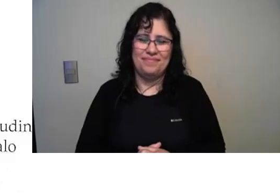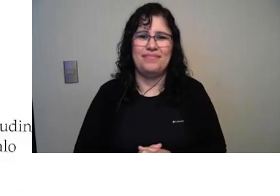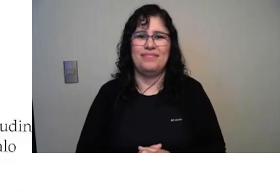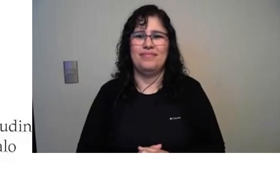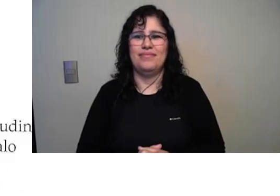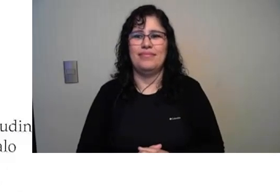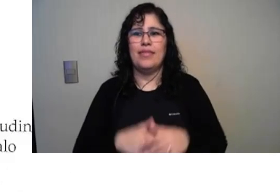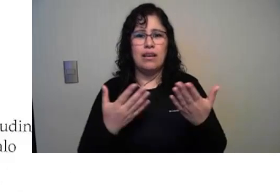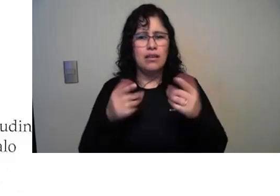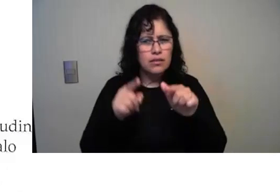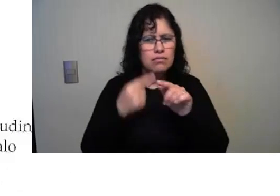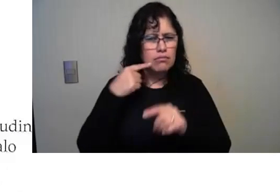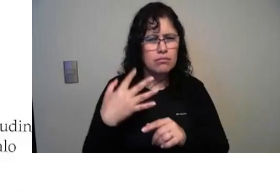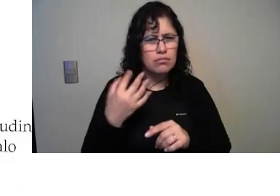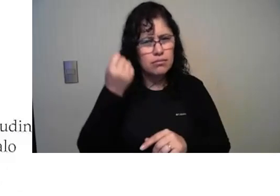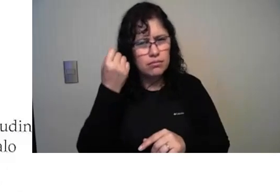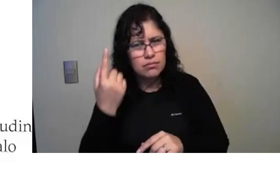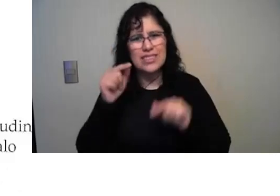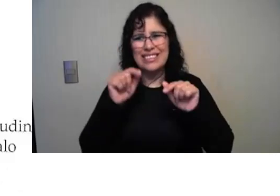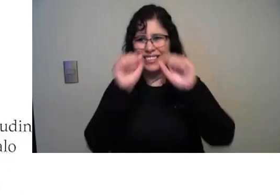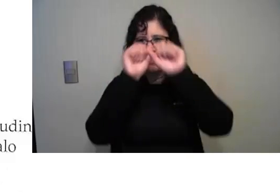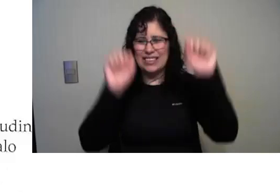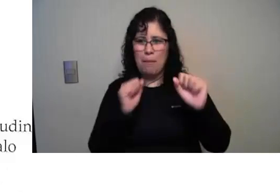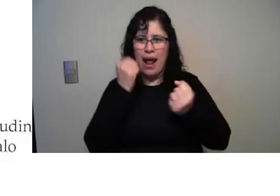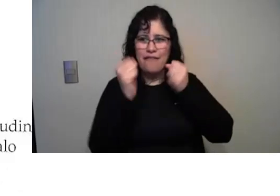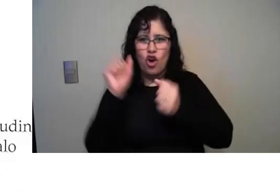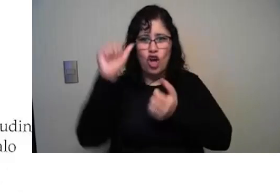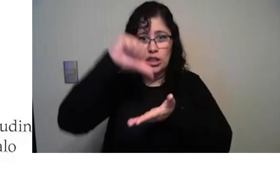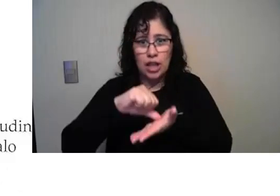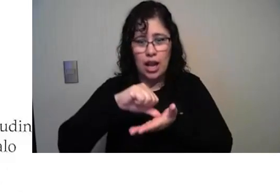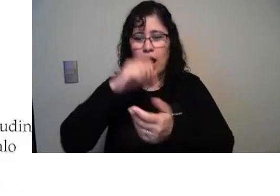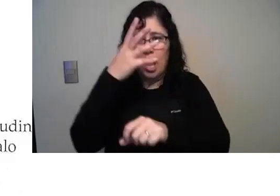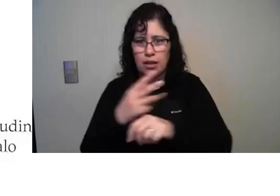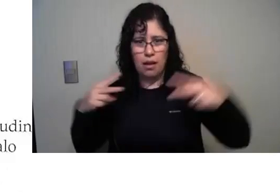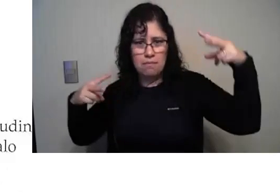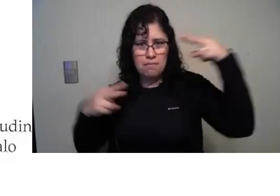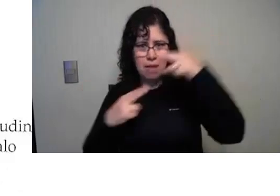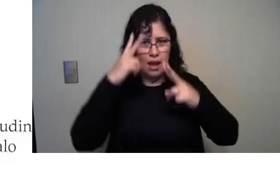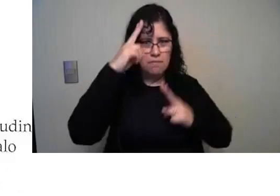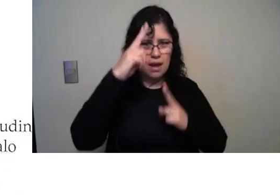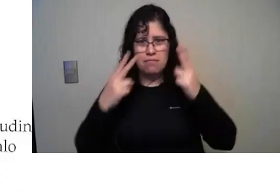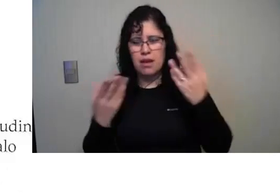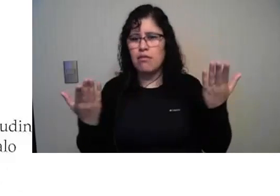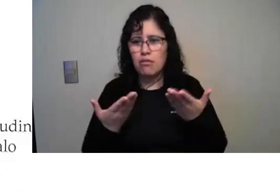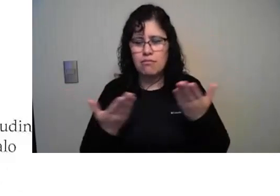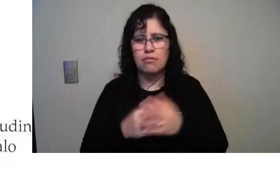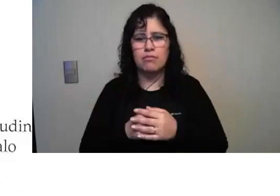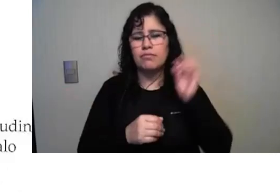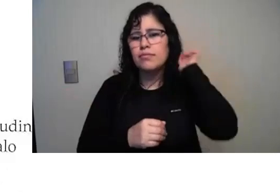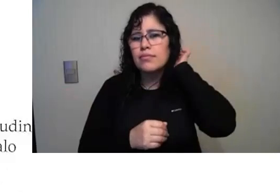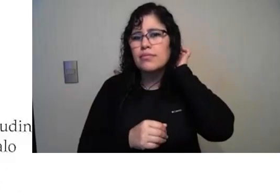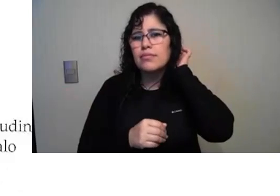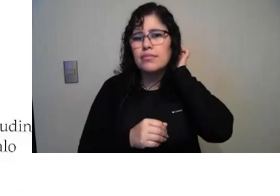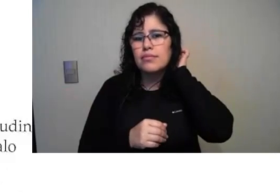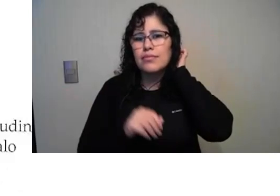Hay que tener en cuenta que el sistema nervioso central también, los cortes y la descripción tienen que ver con